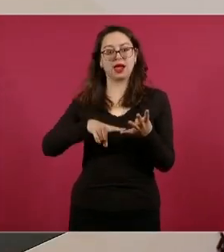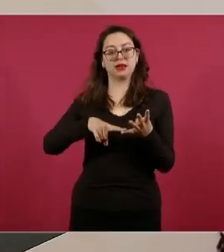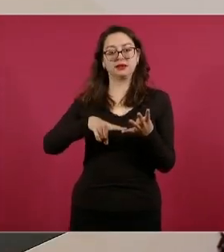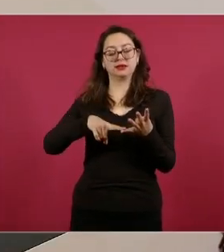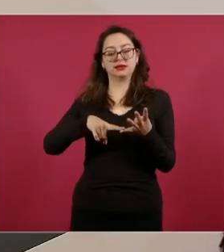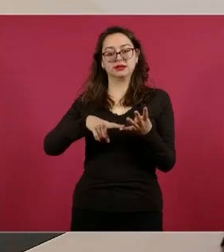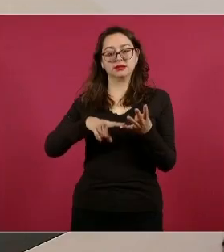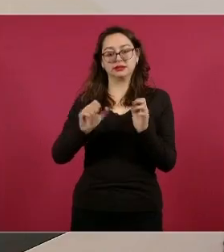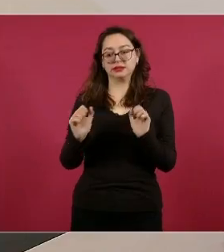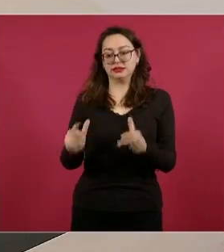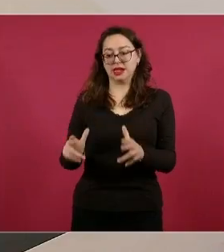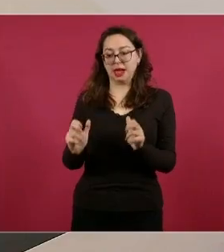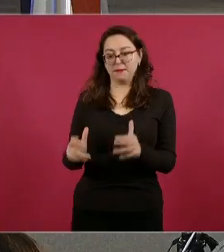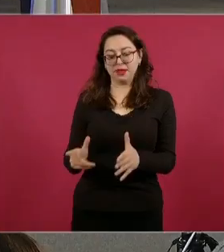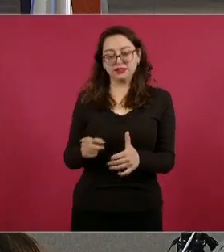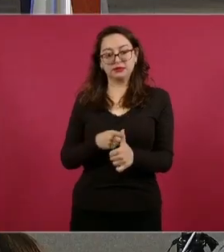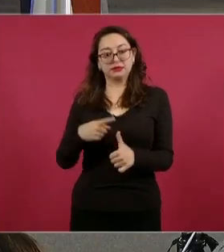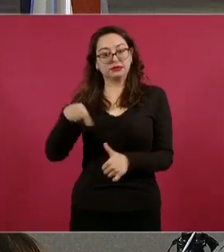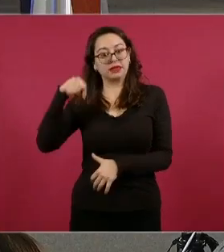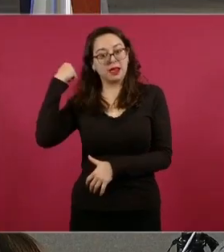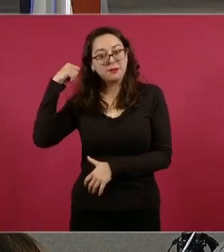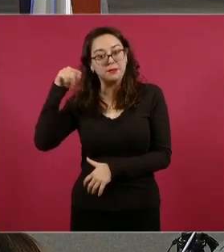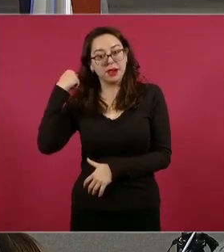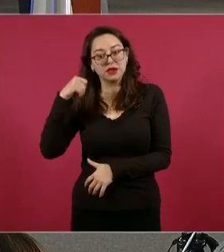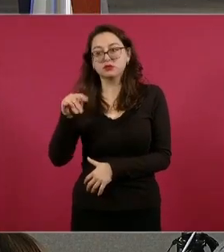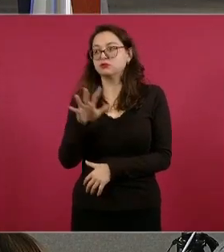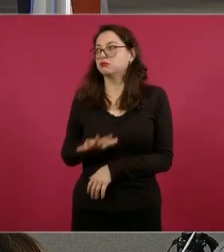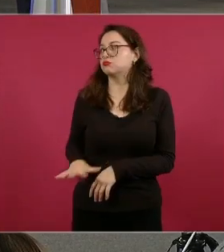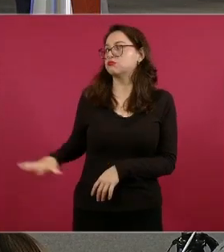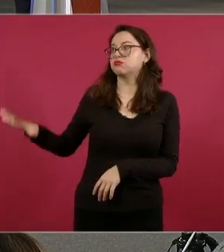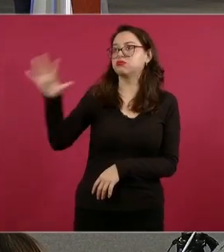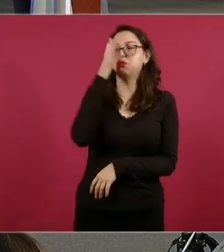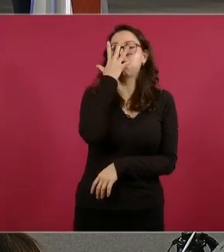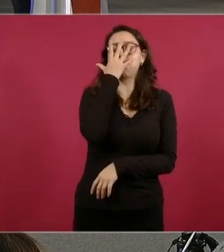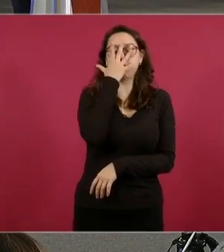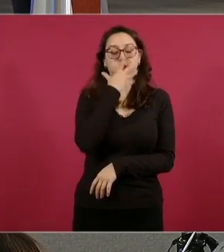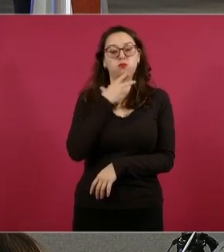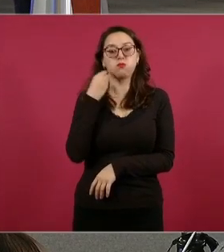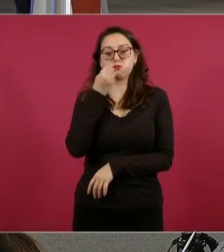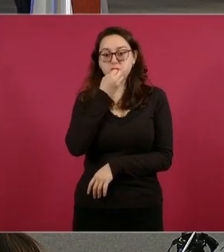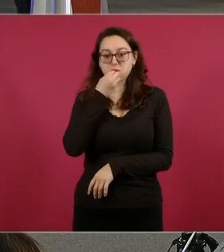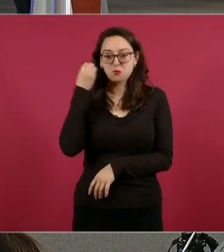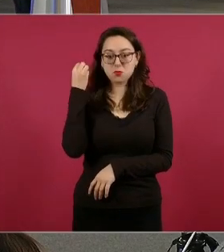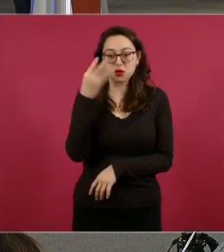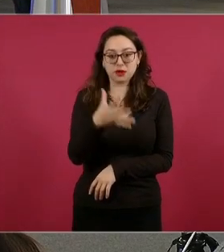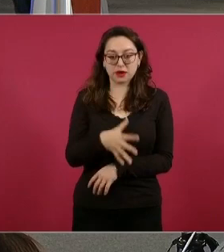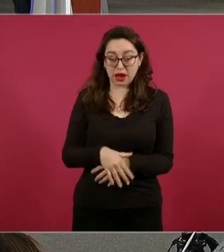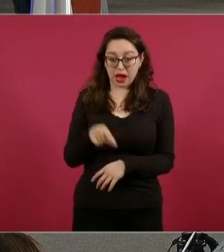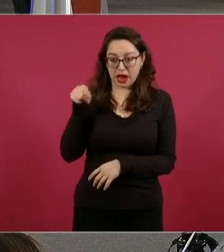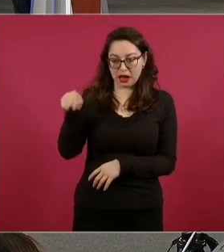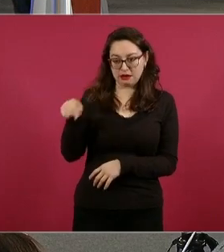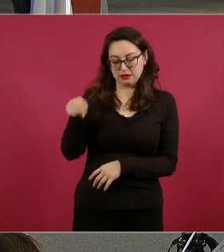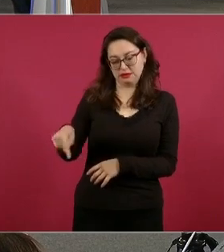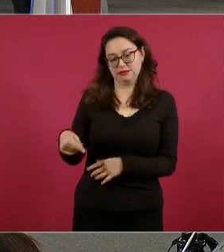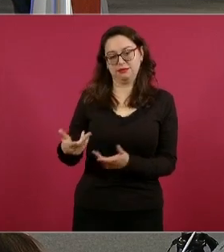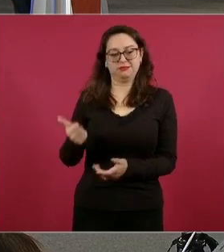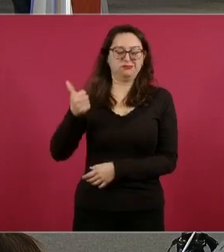es de primera, sobre todo porque ahí floreció la cultura